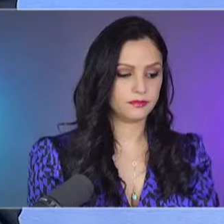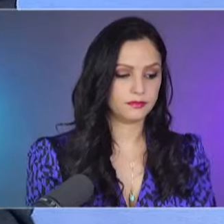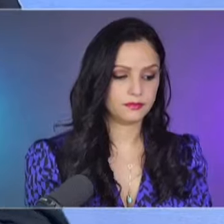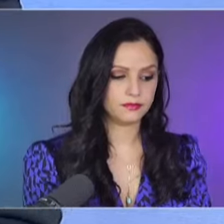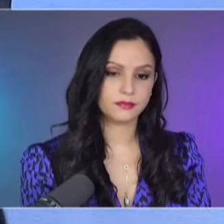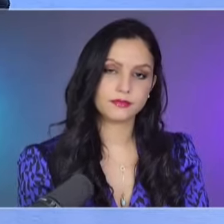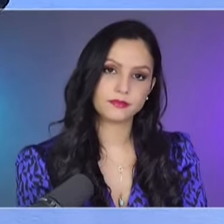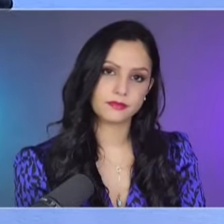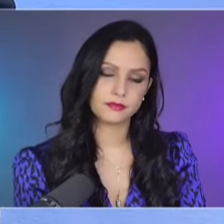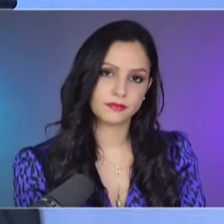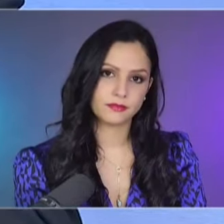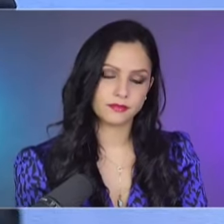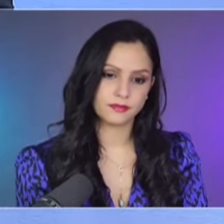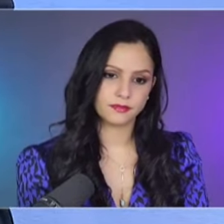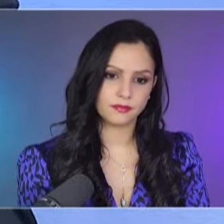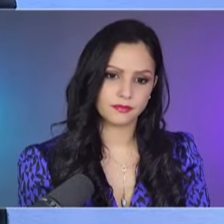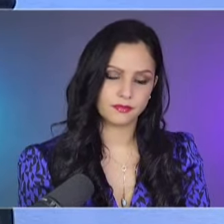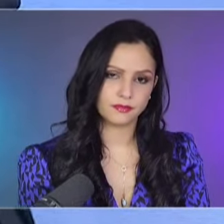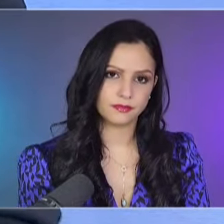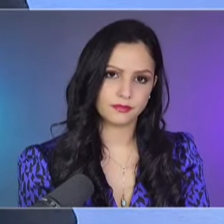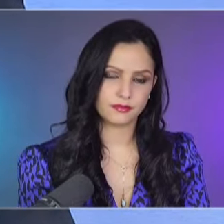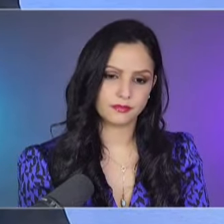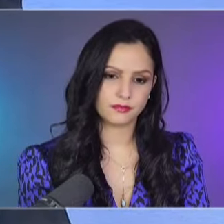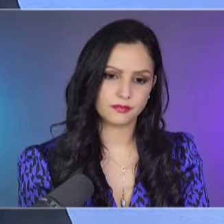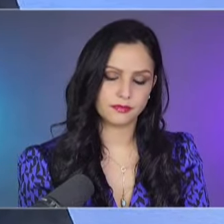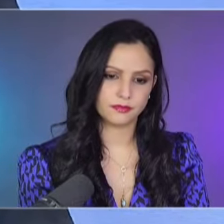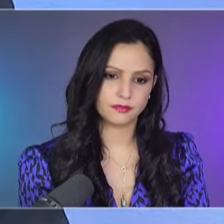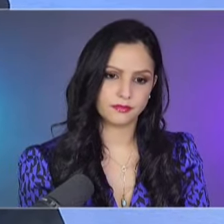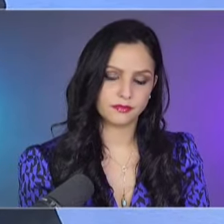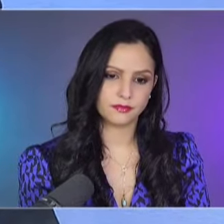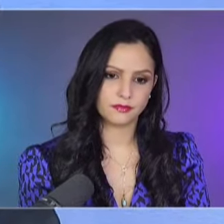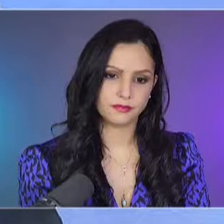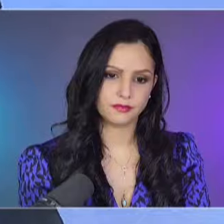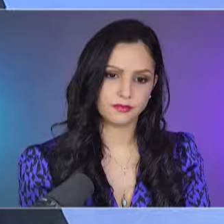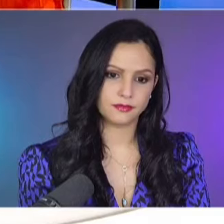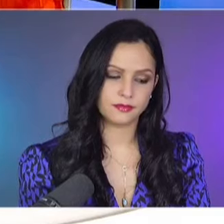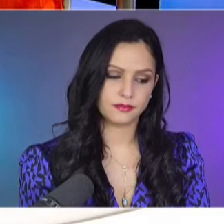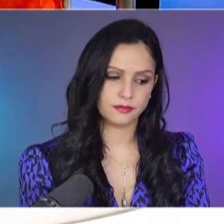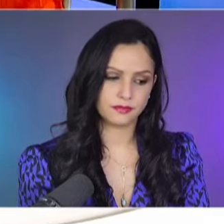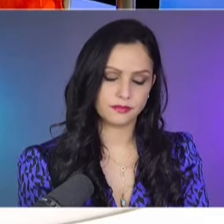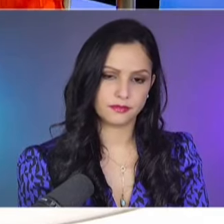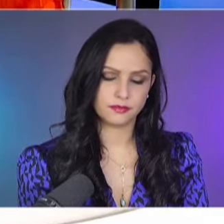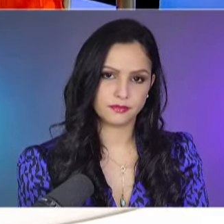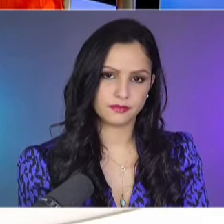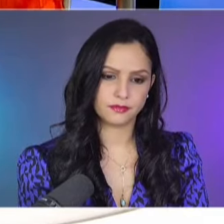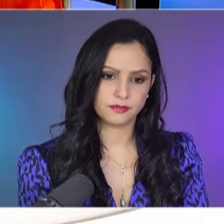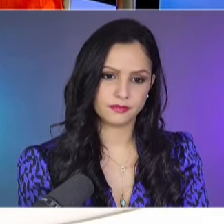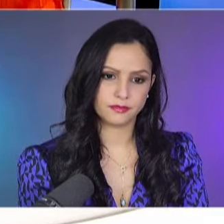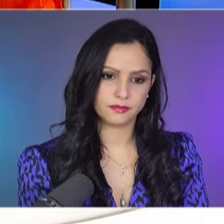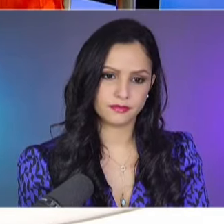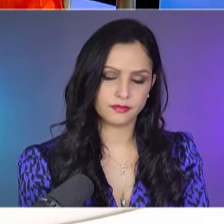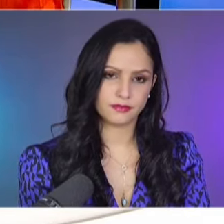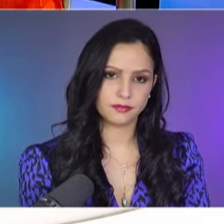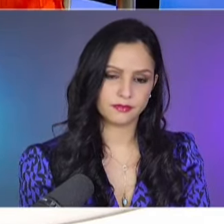gobierno del PRM no ha podido planteárselo, proponérselo a la República Dominicana. Tú sabes, María Cela, digo paz social y convivencia